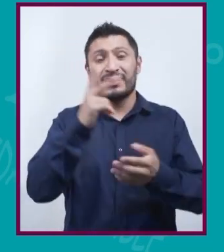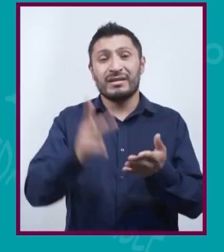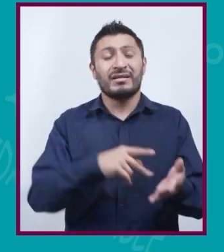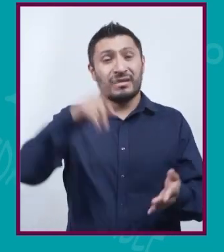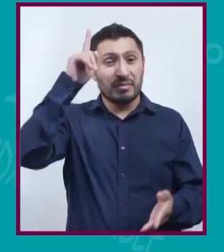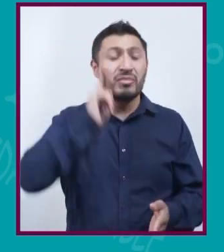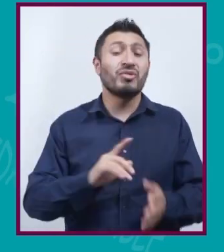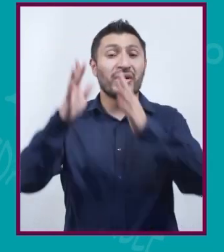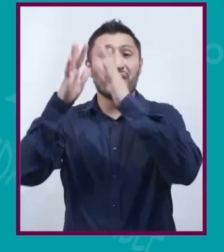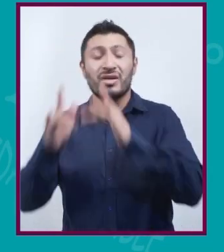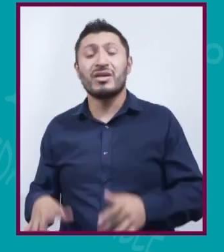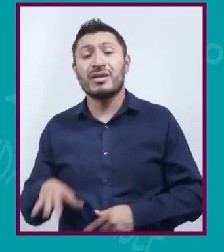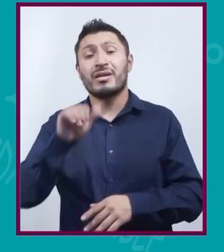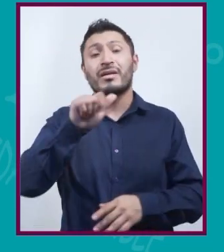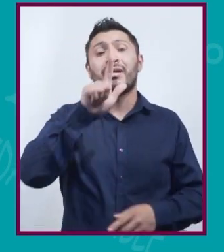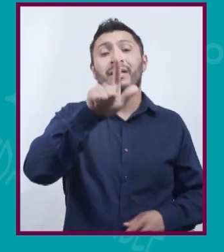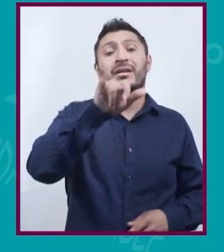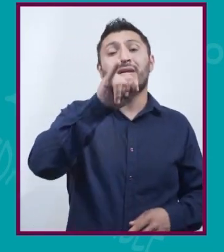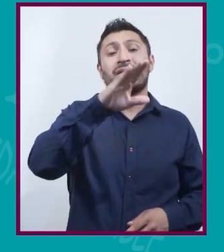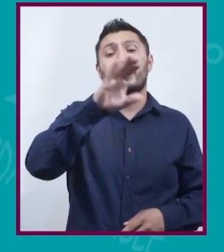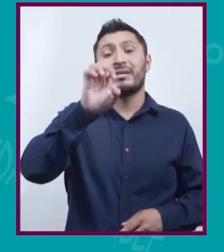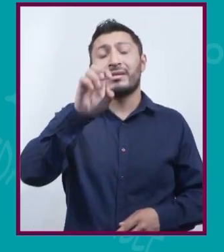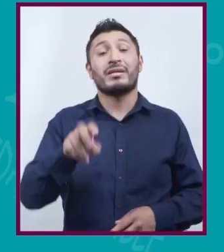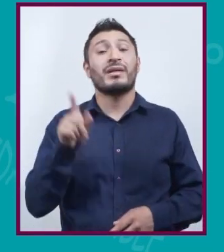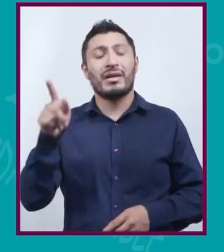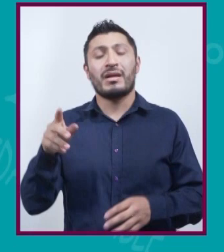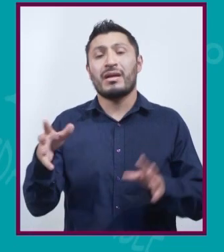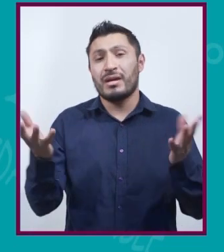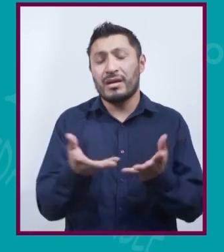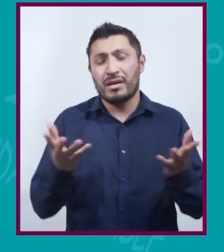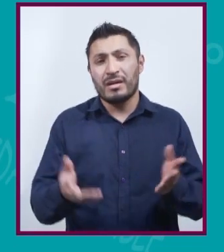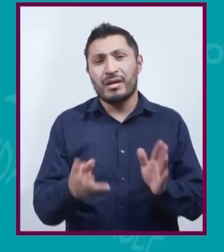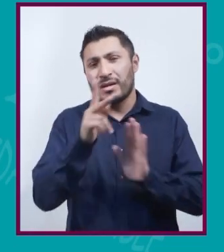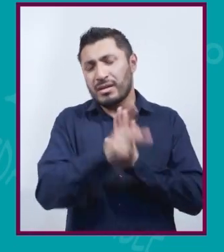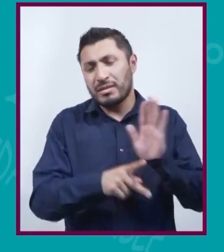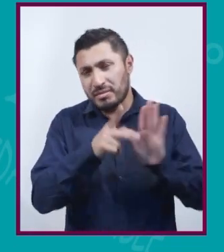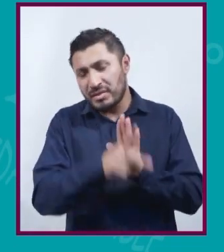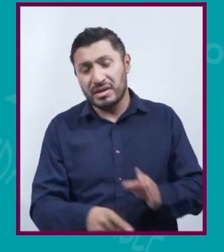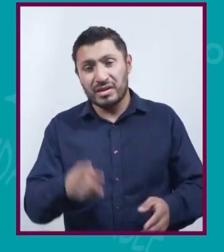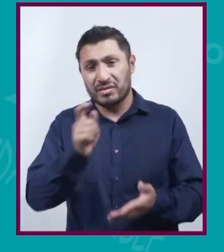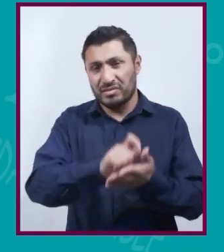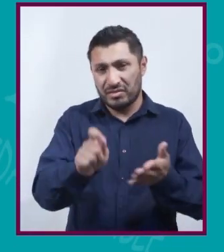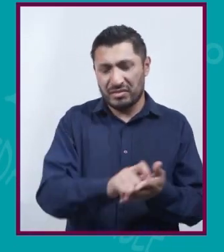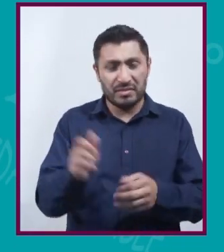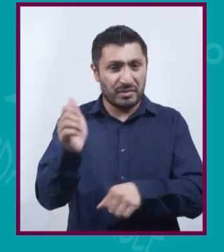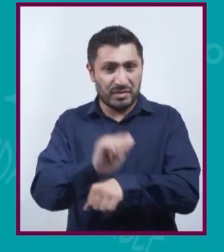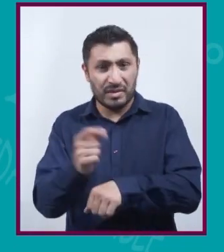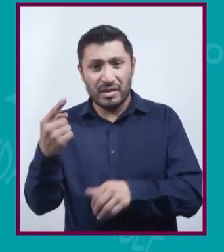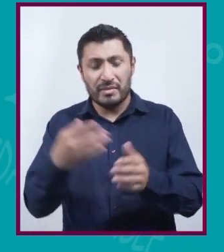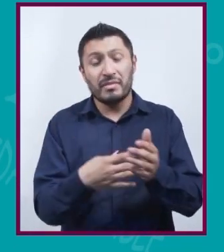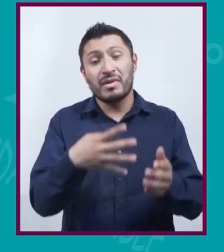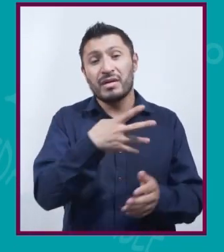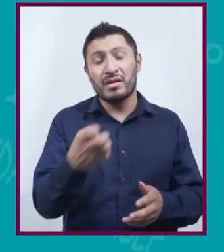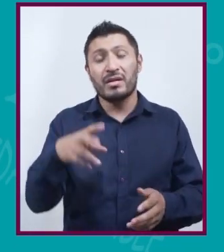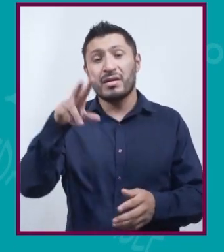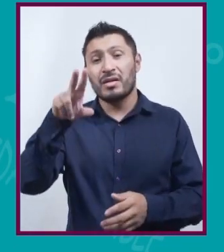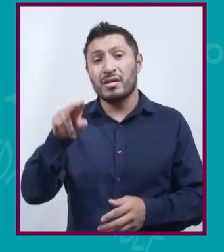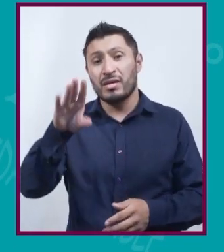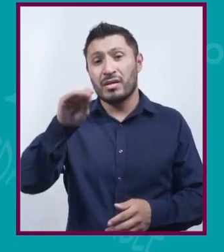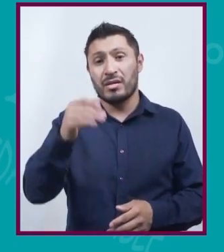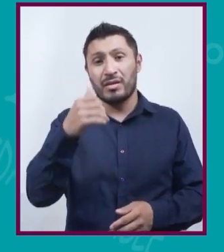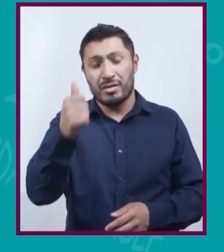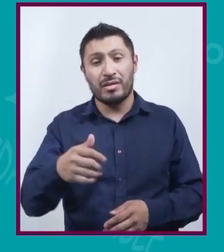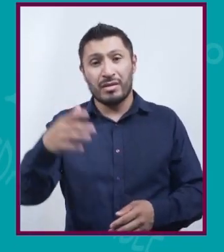llamada Alice Guy, quien dirigió, produjo, actuó y escribió en 1896 la película El hada de los